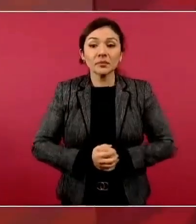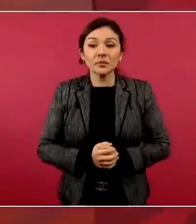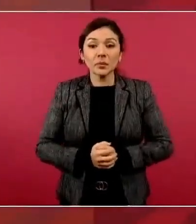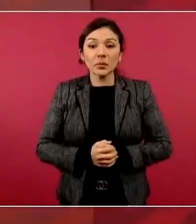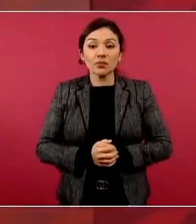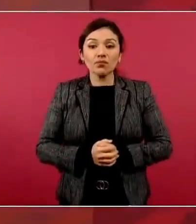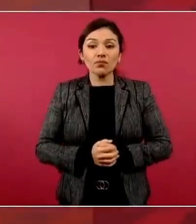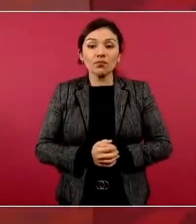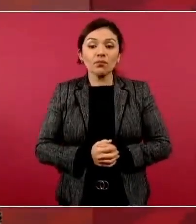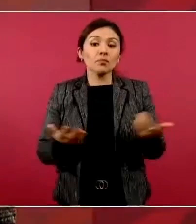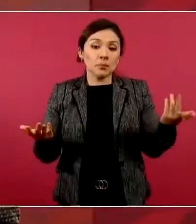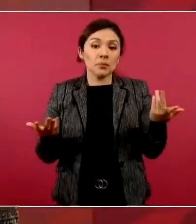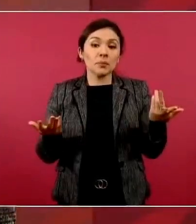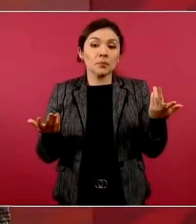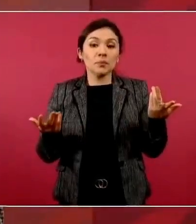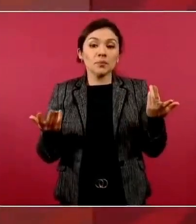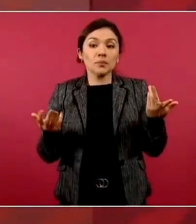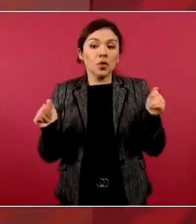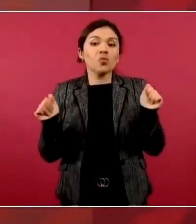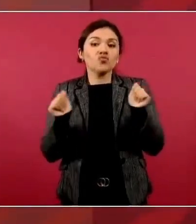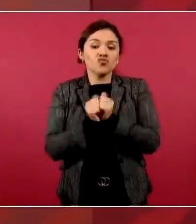Y desde luego que se impuso